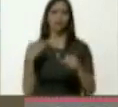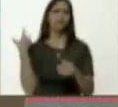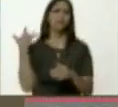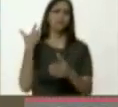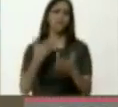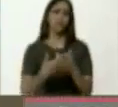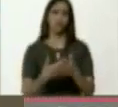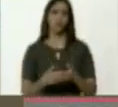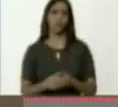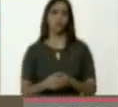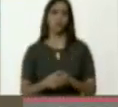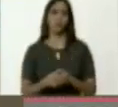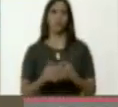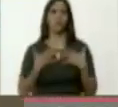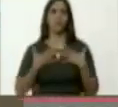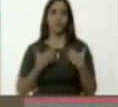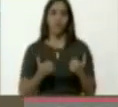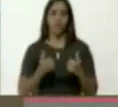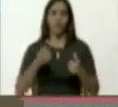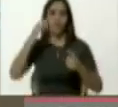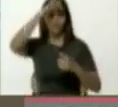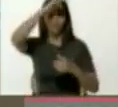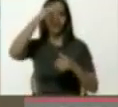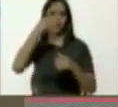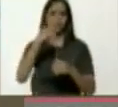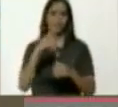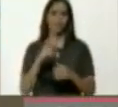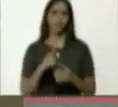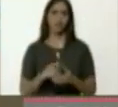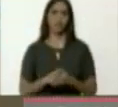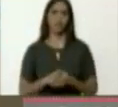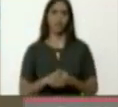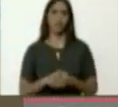tiempo. Salvemos el Amazonas en ZK.